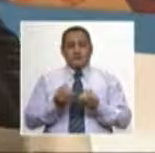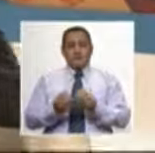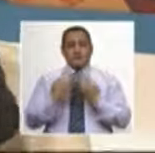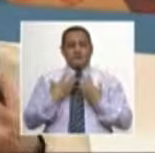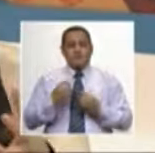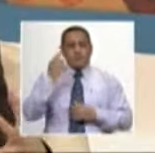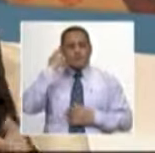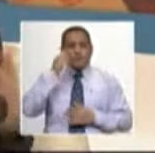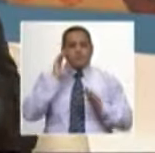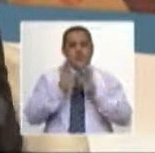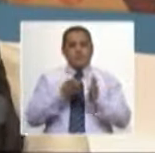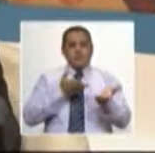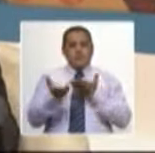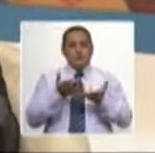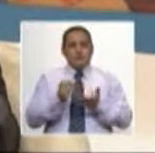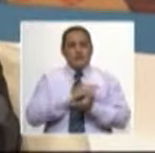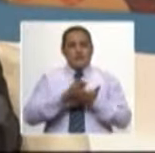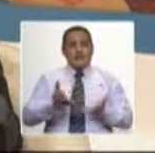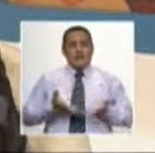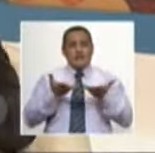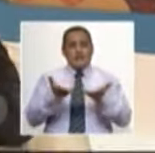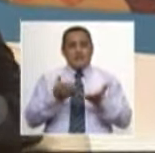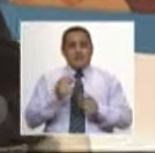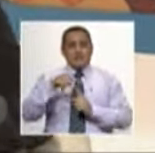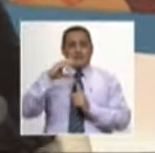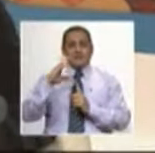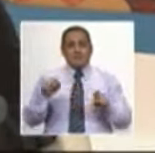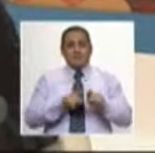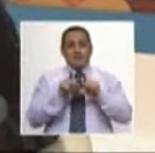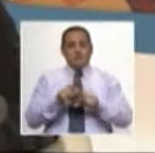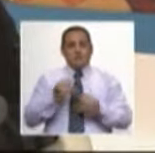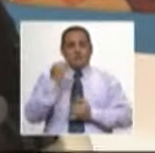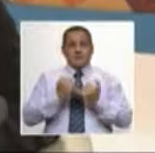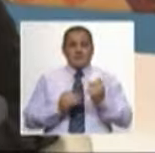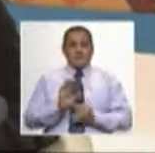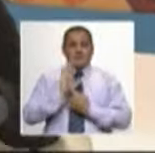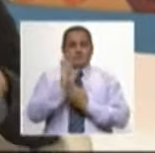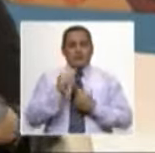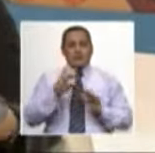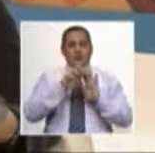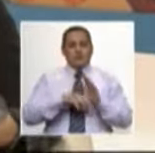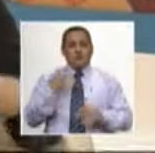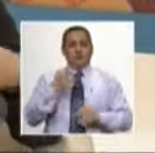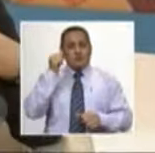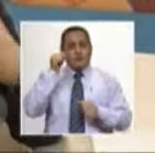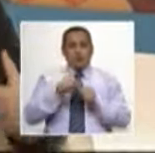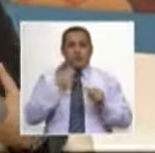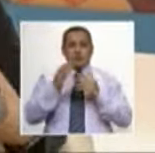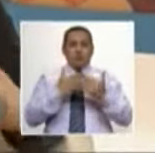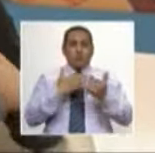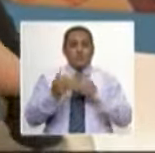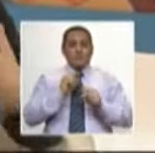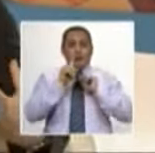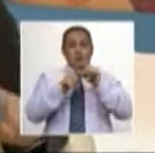esa reflexión de este servicio público que también brinda el Tribunal Constitucional, y con ello llegamos al final de esta edición del programa. Como siempre les recordamos que cualquier